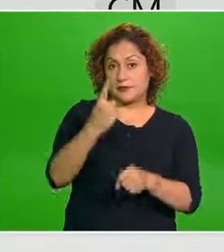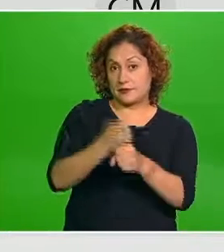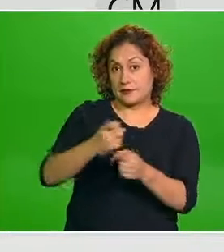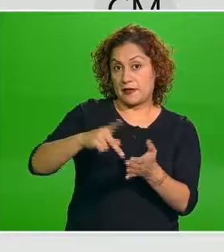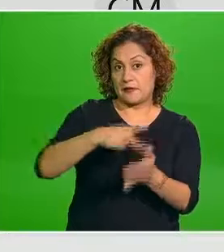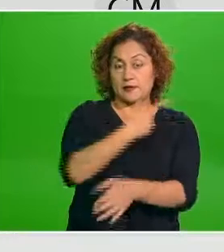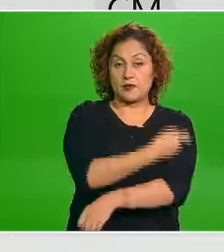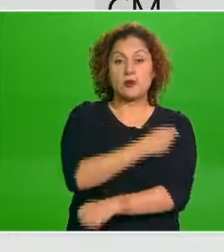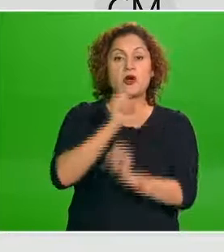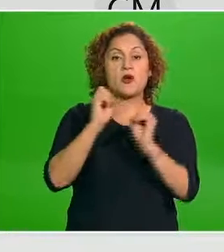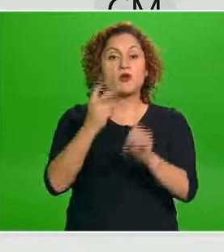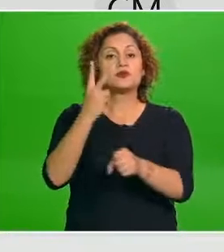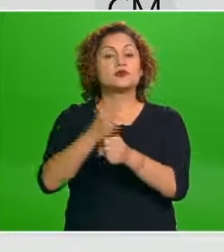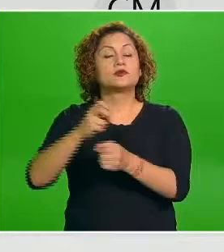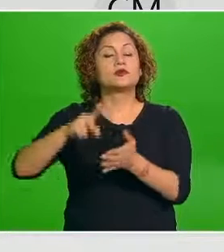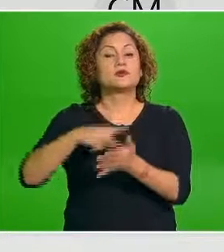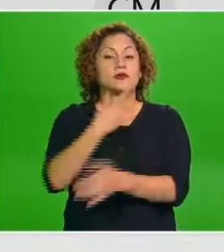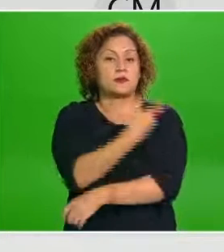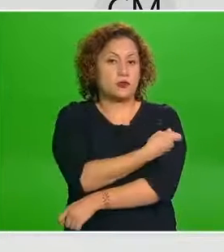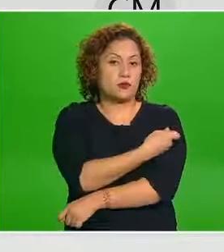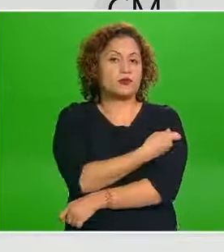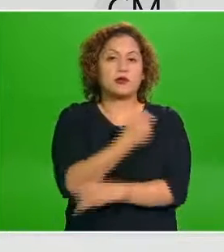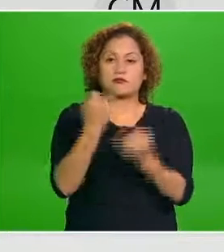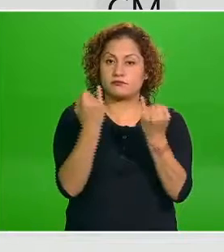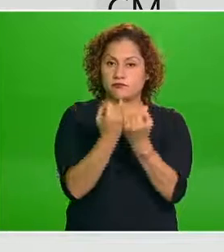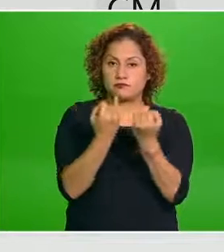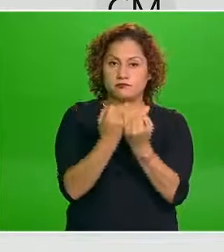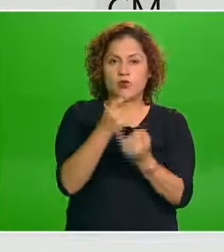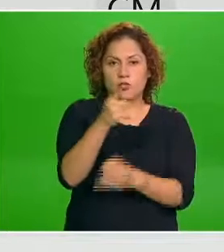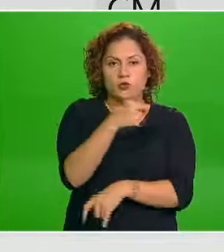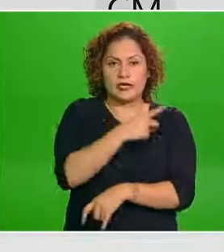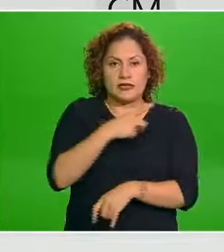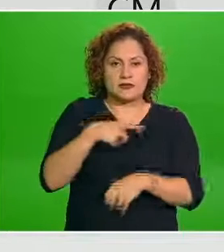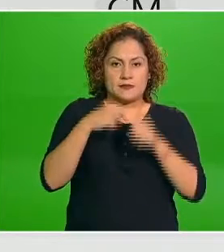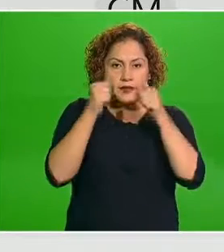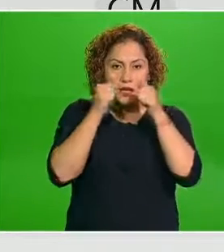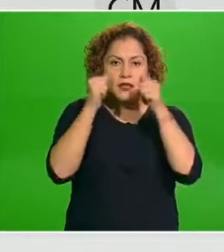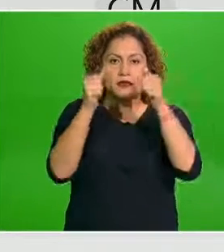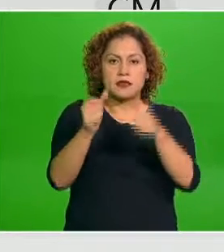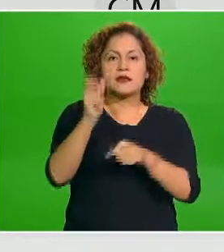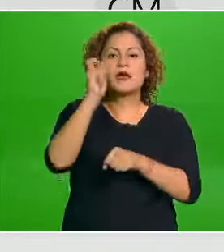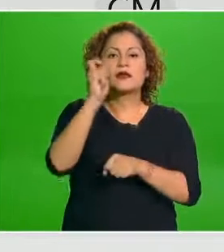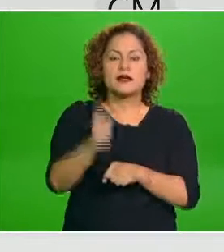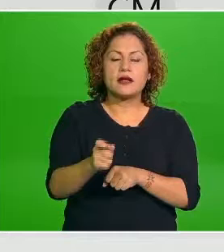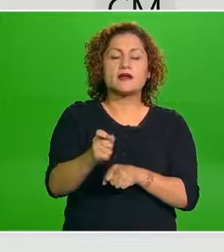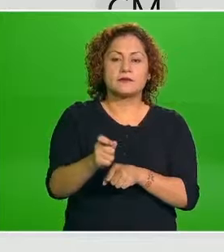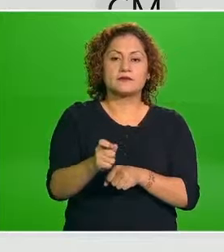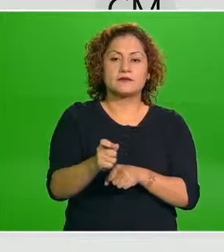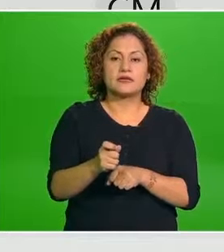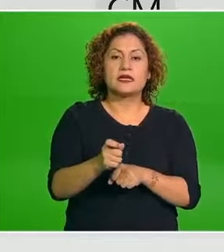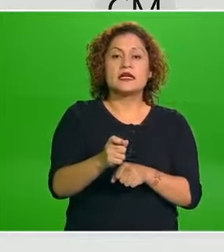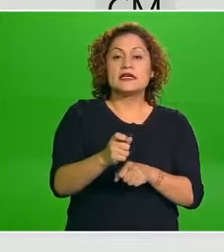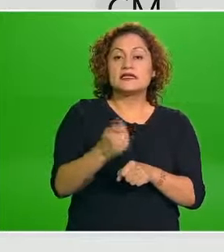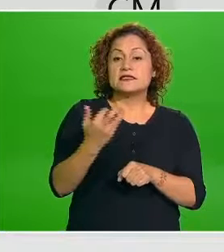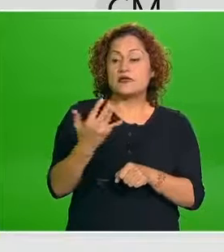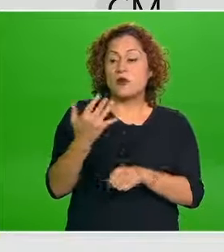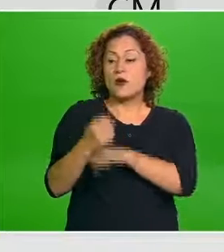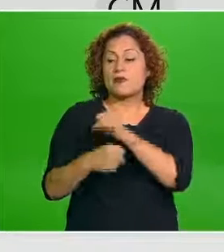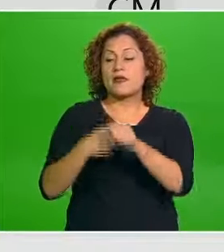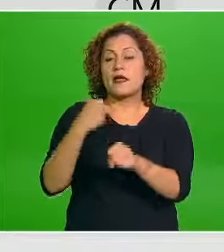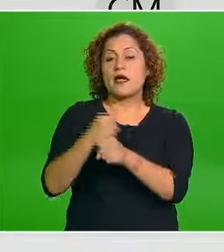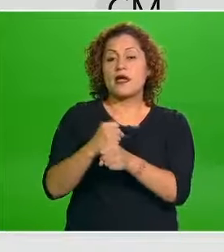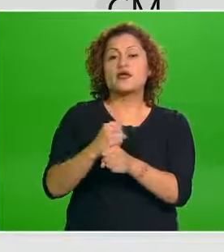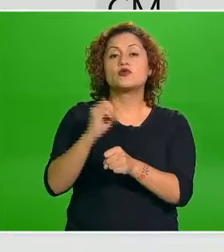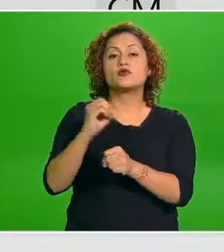vacuna. Veámoslo más bien en este contexto de que ahora estamos vacunando a todas las personas que tienen 50 años